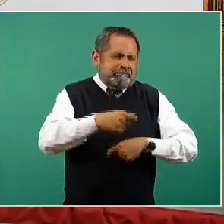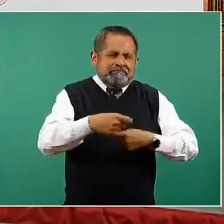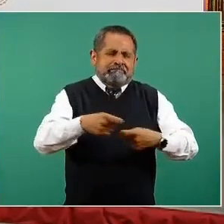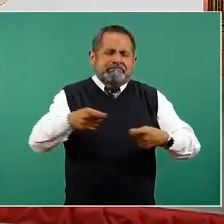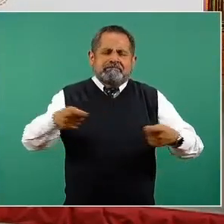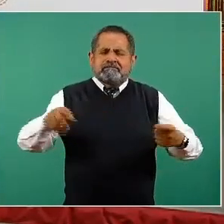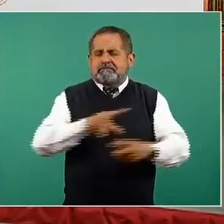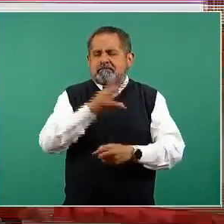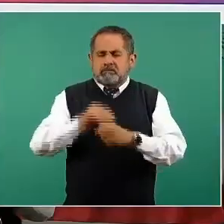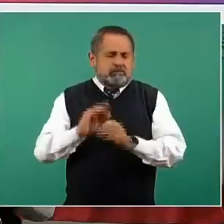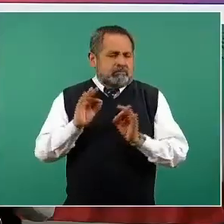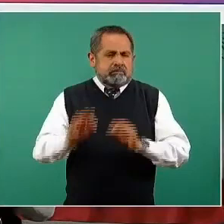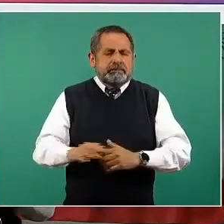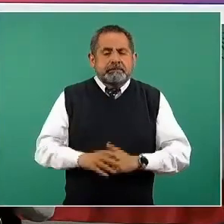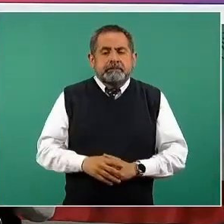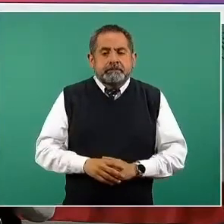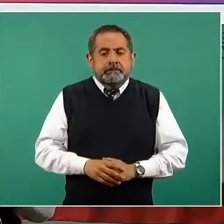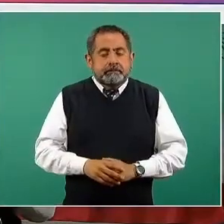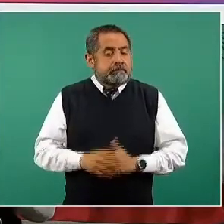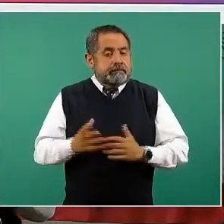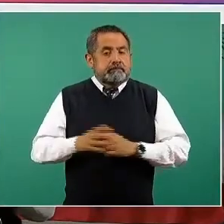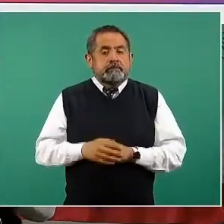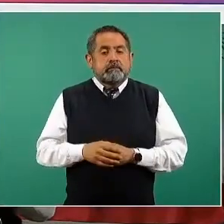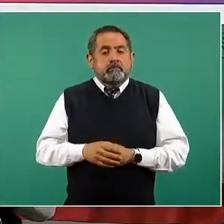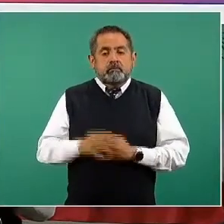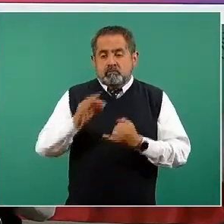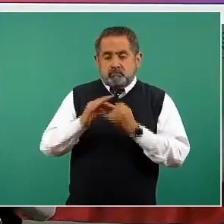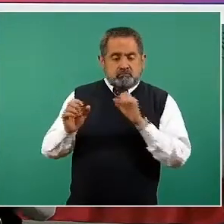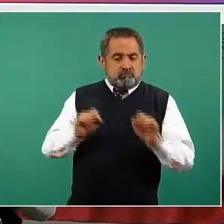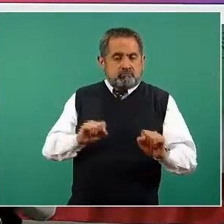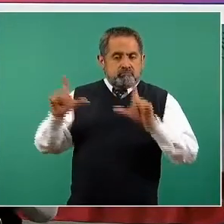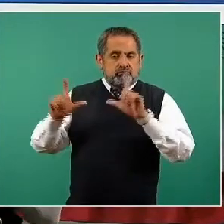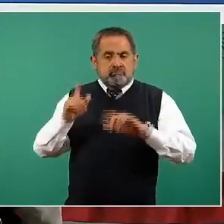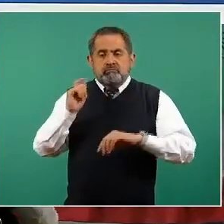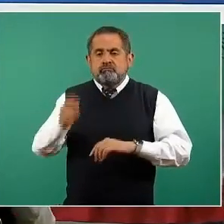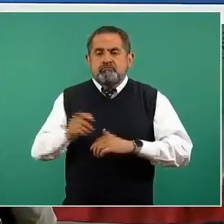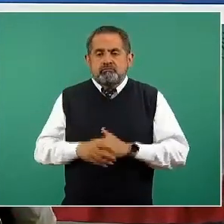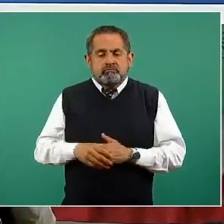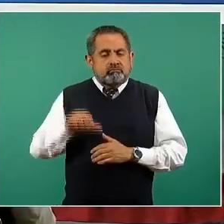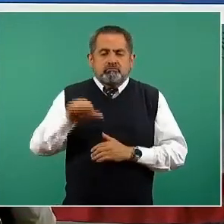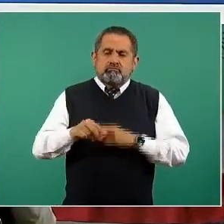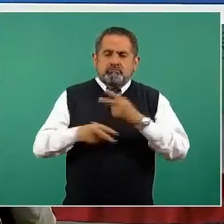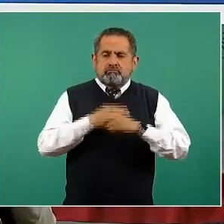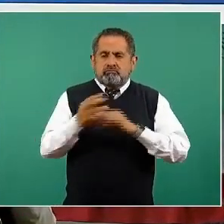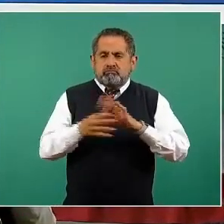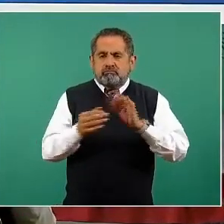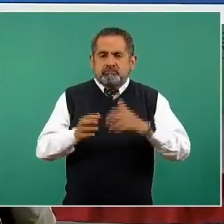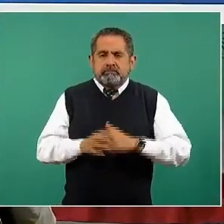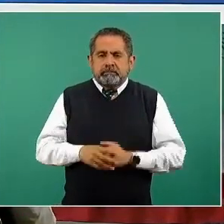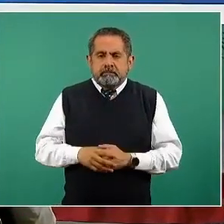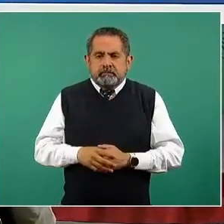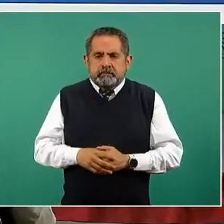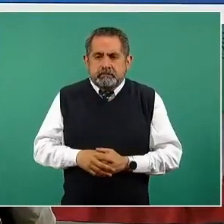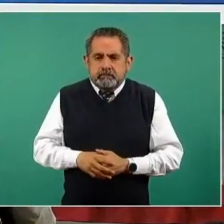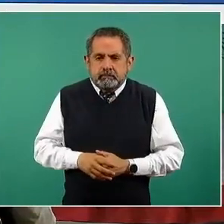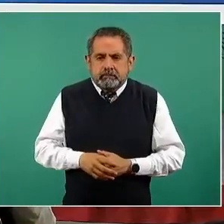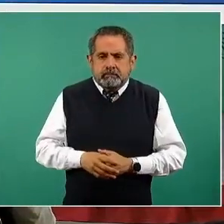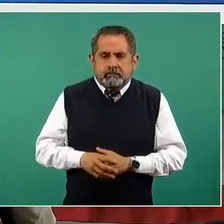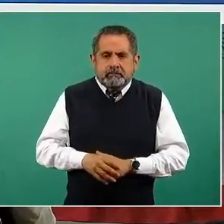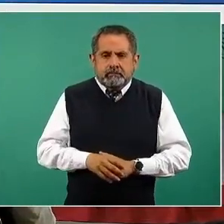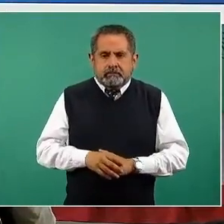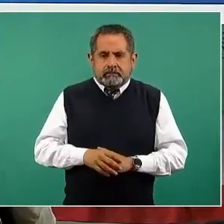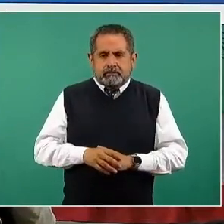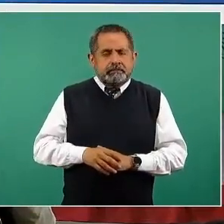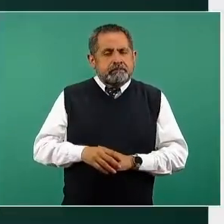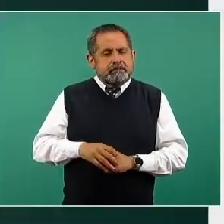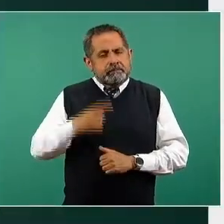grupos poblacionales. Y la última diapositiva que tenemos el día de hoy, queremos recordarles, pues bueno, siempre